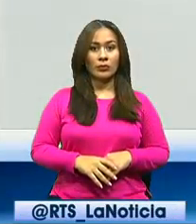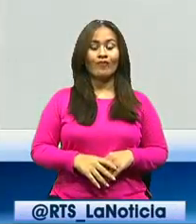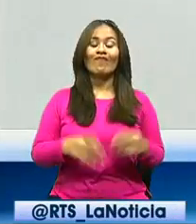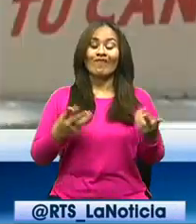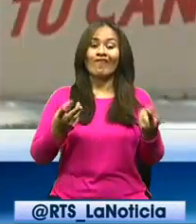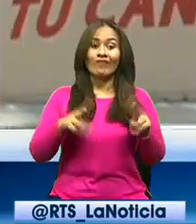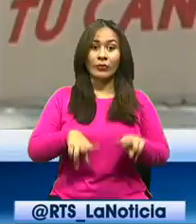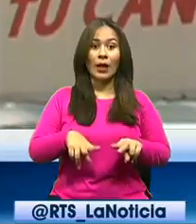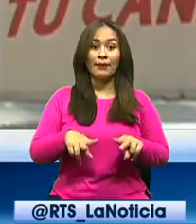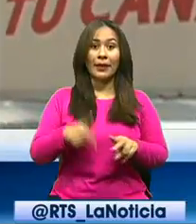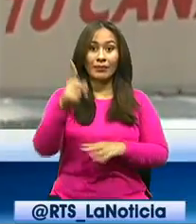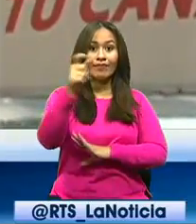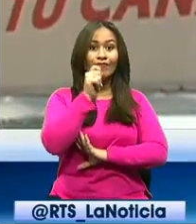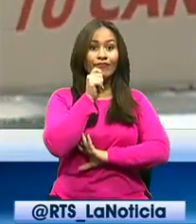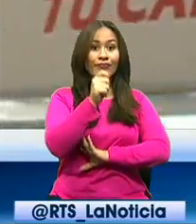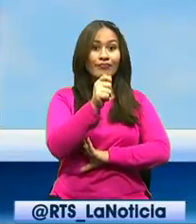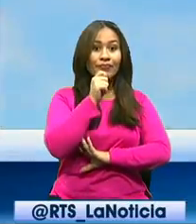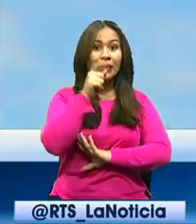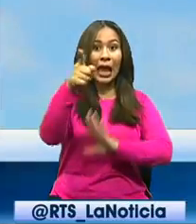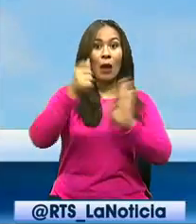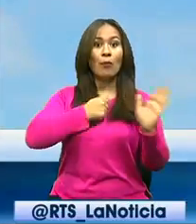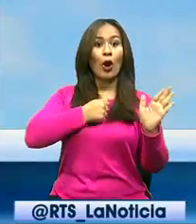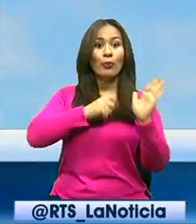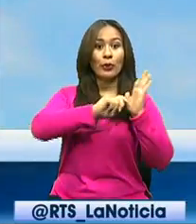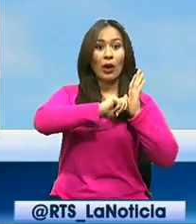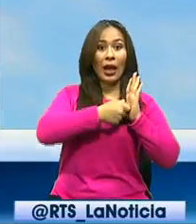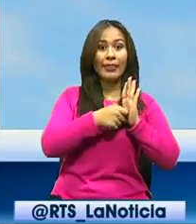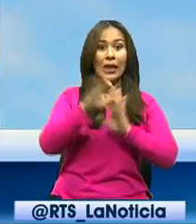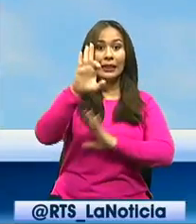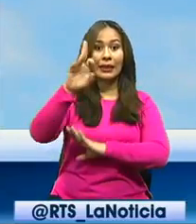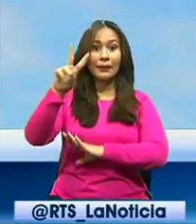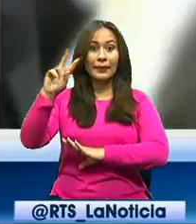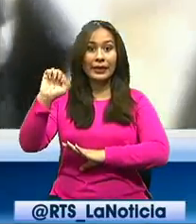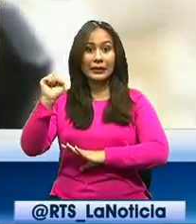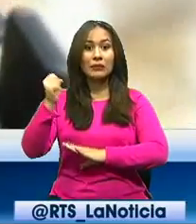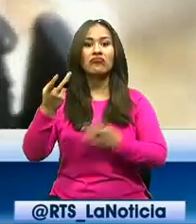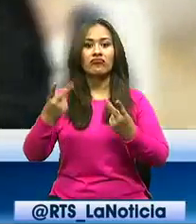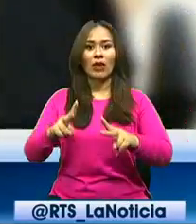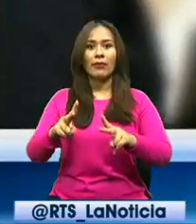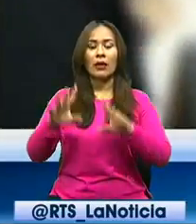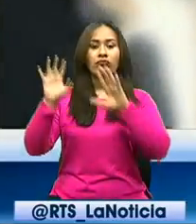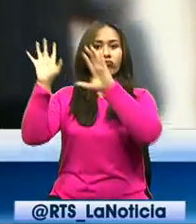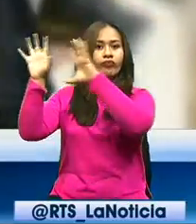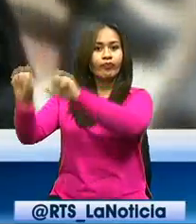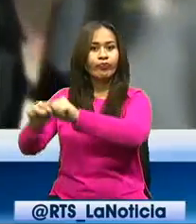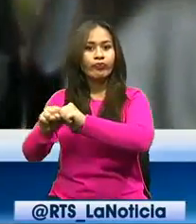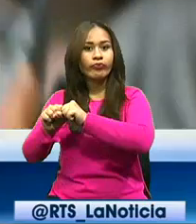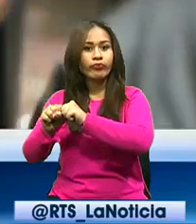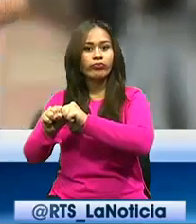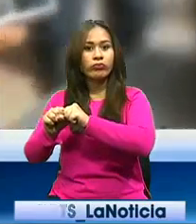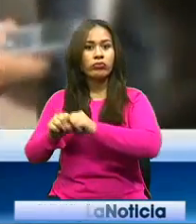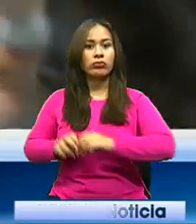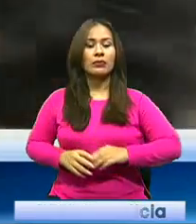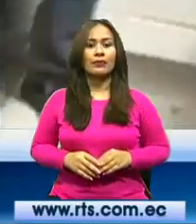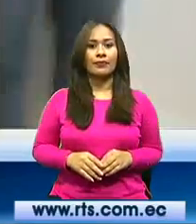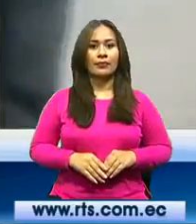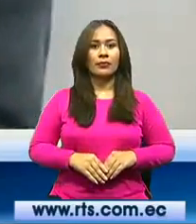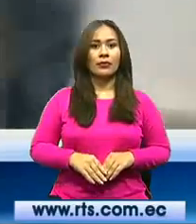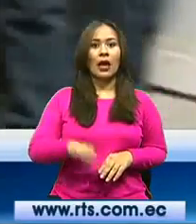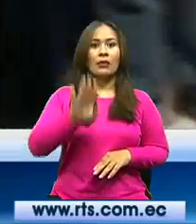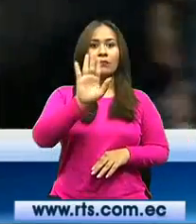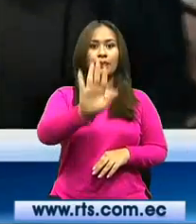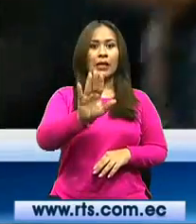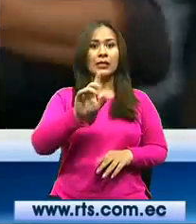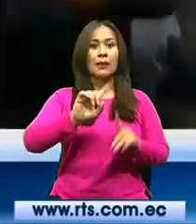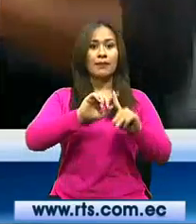Asimismo, el medio de comunicación del cual es propietario también fue allanado. Diga por favor que yo me someto al debido proceso,